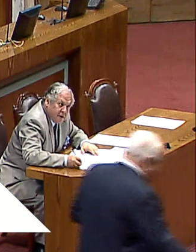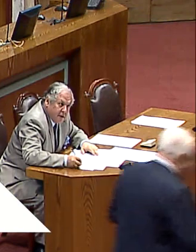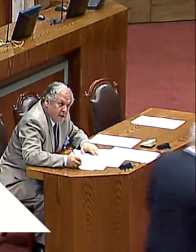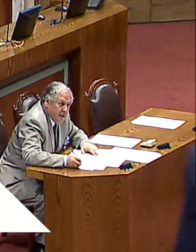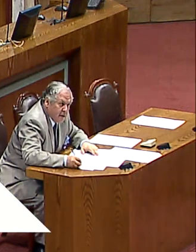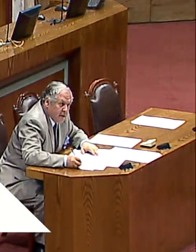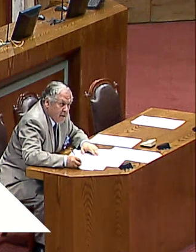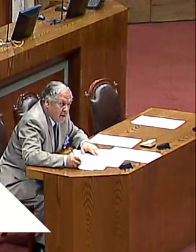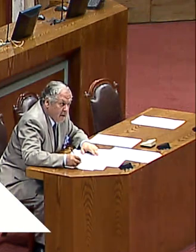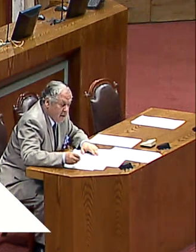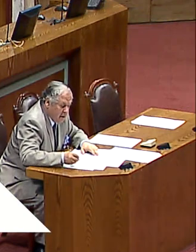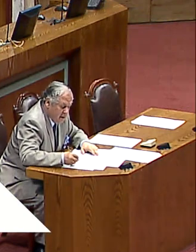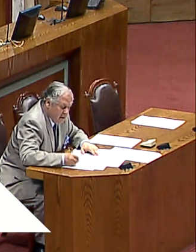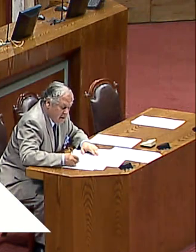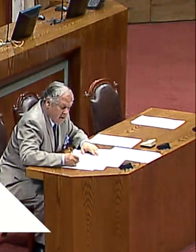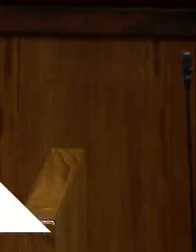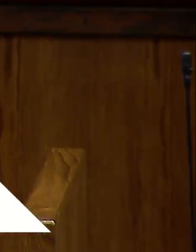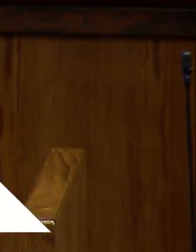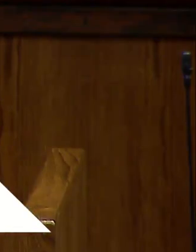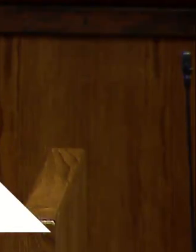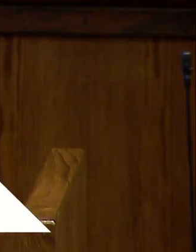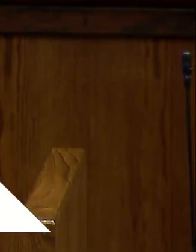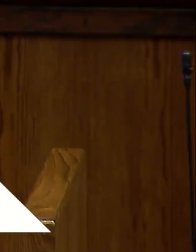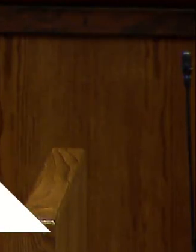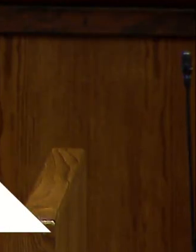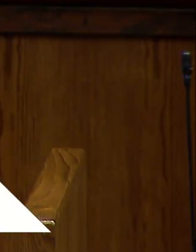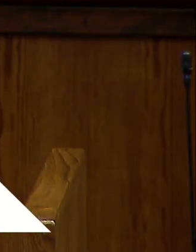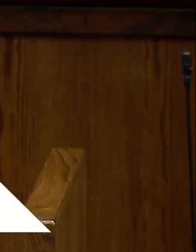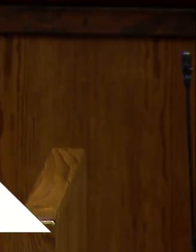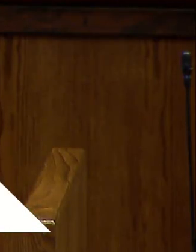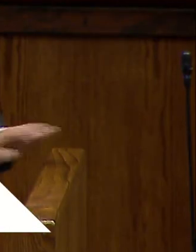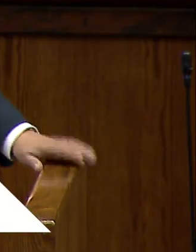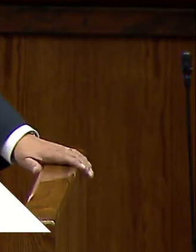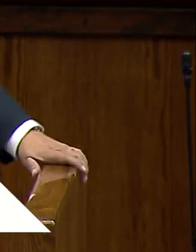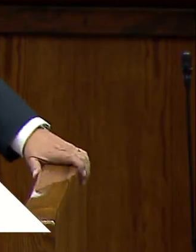Gracias, señor presidente.